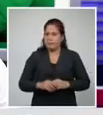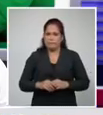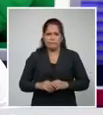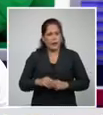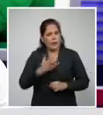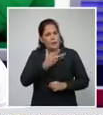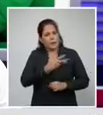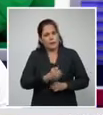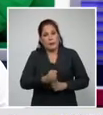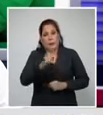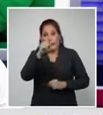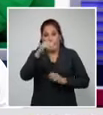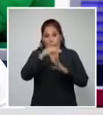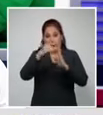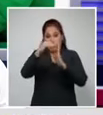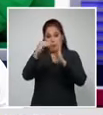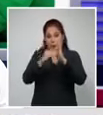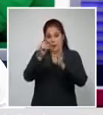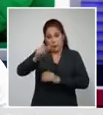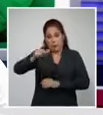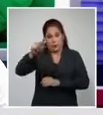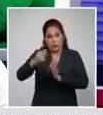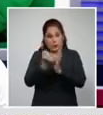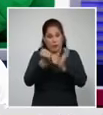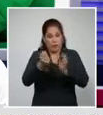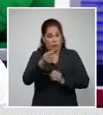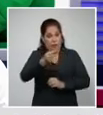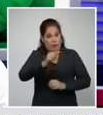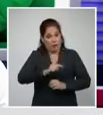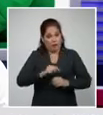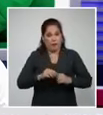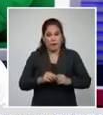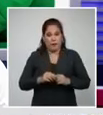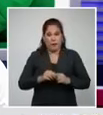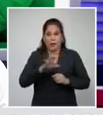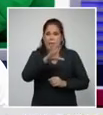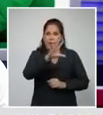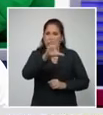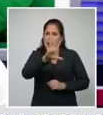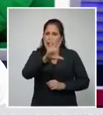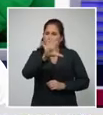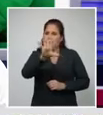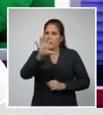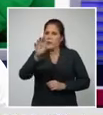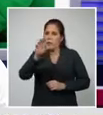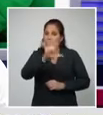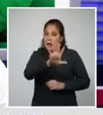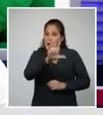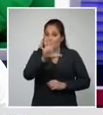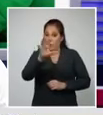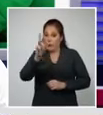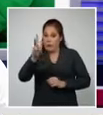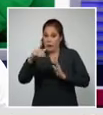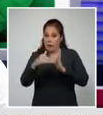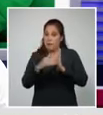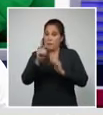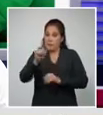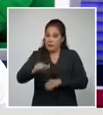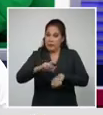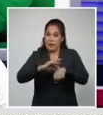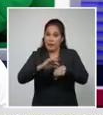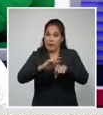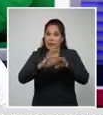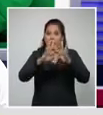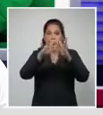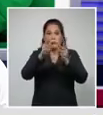Más de 500.000 de personas confirmadas ayer, más de 553.000. Un total